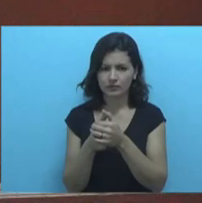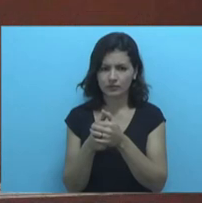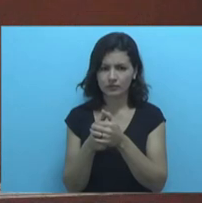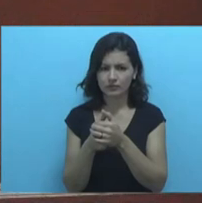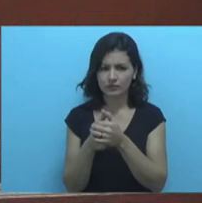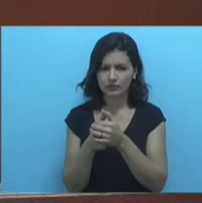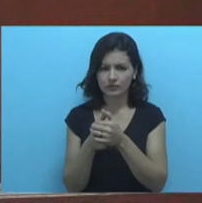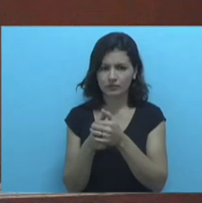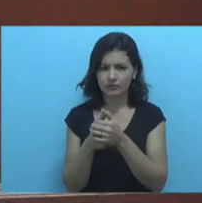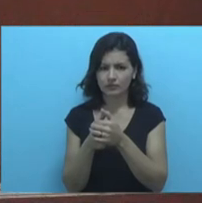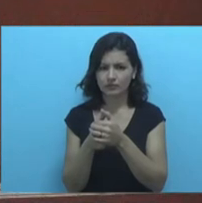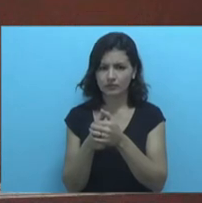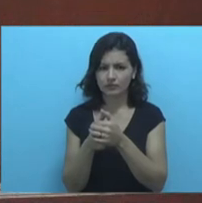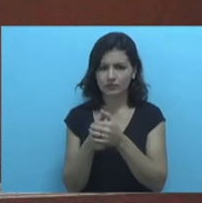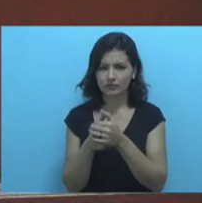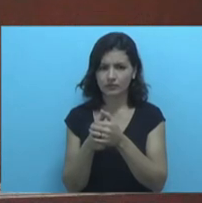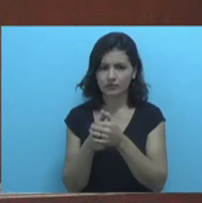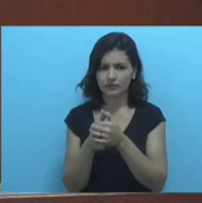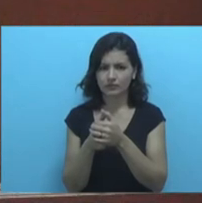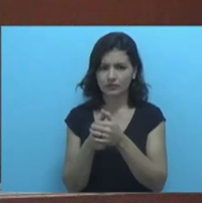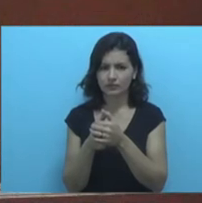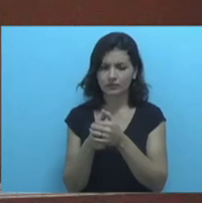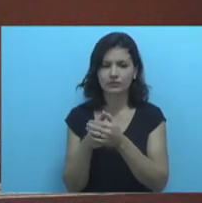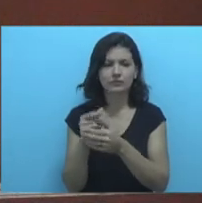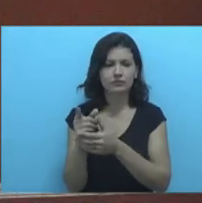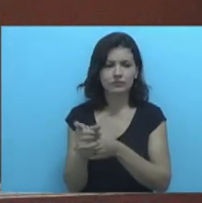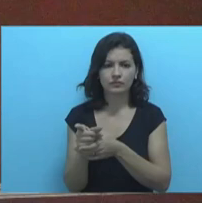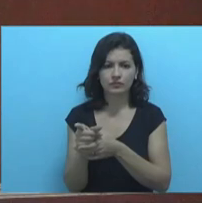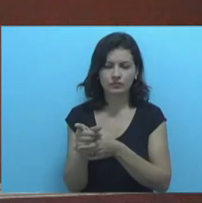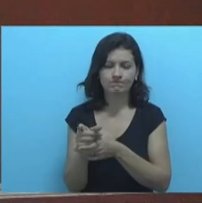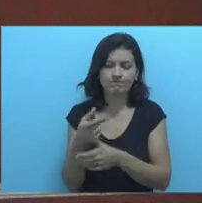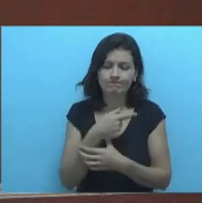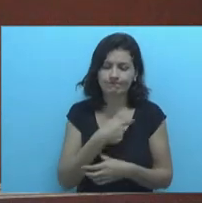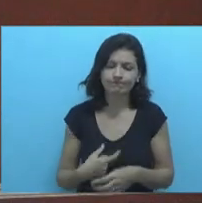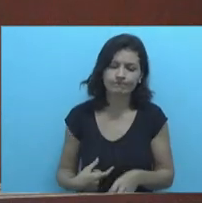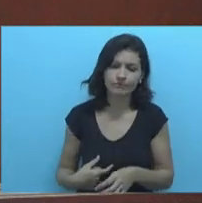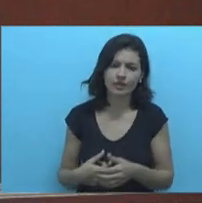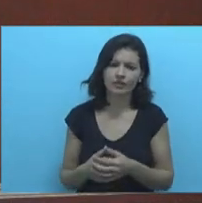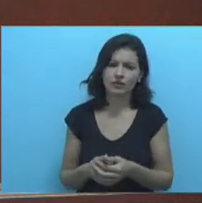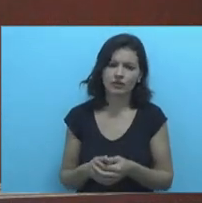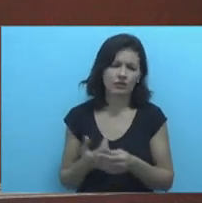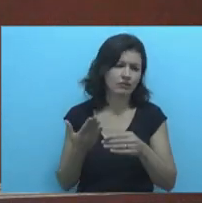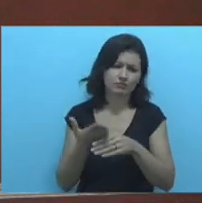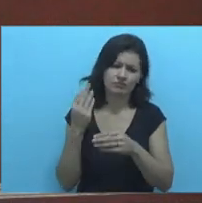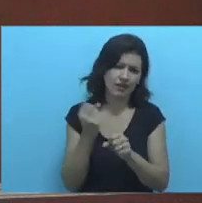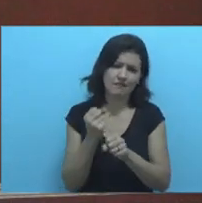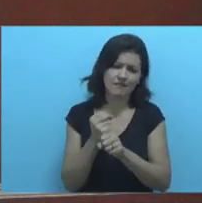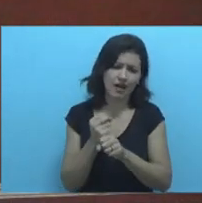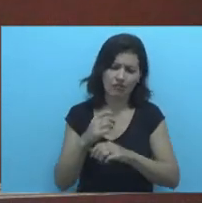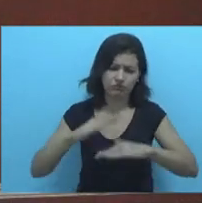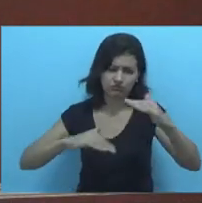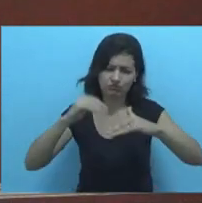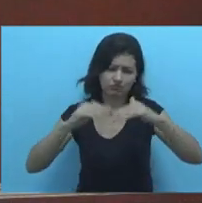Fue Miguel Lifchitz como gobernador que deja muchísimas obras en la provincia de